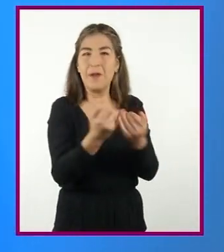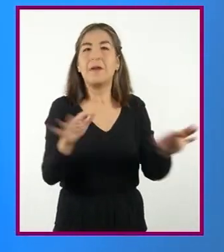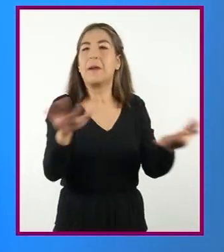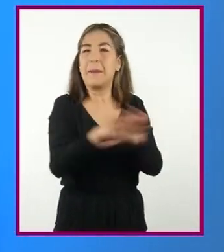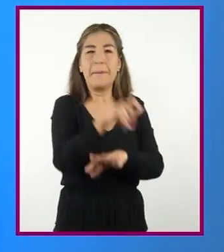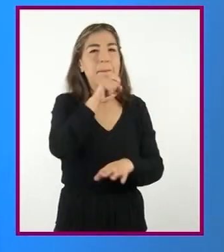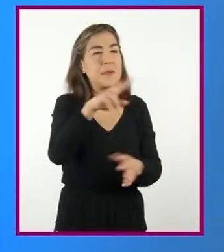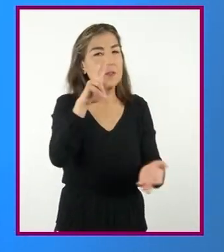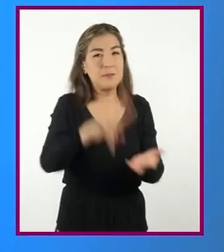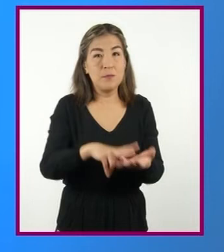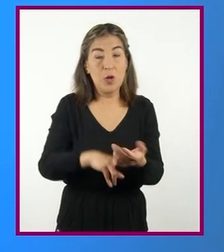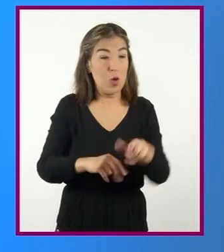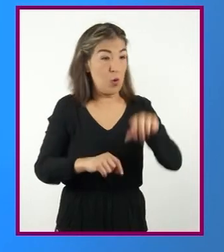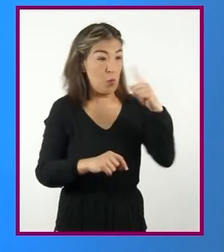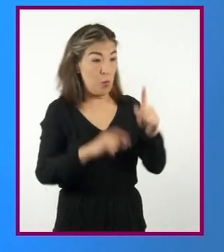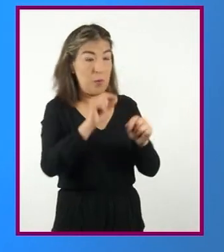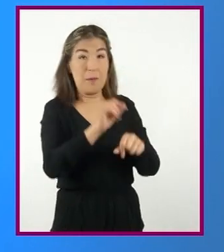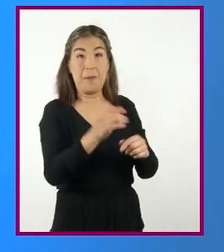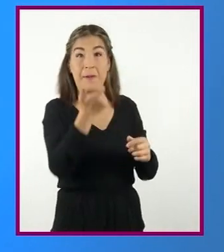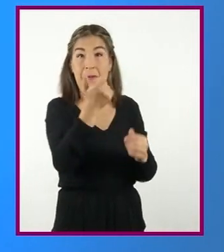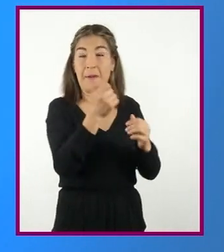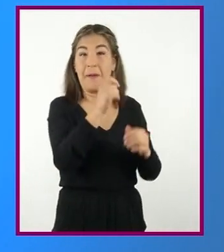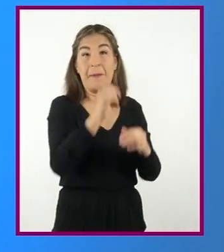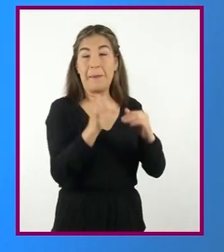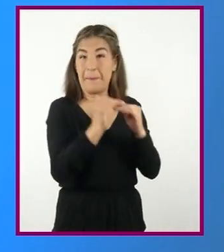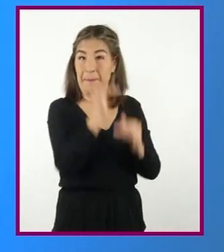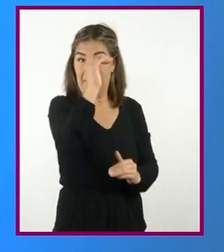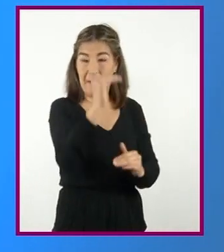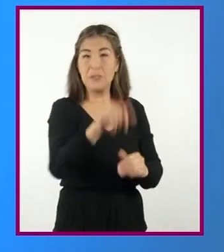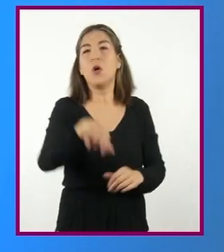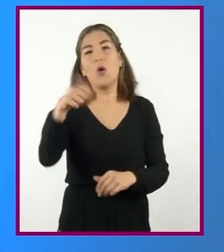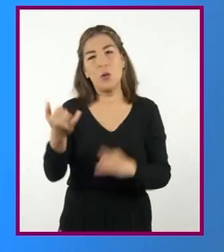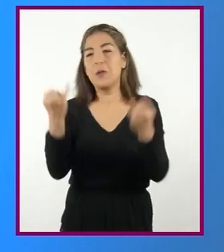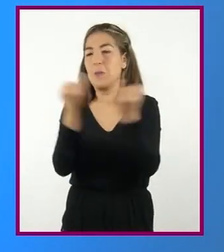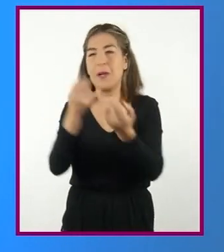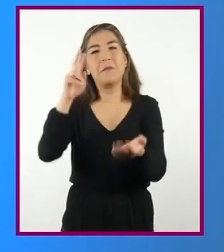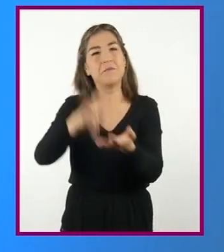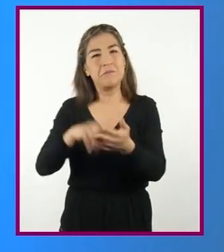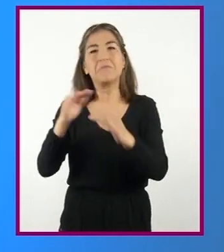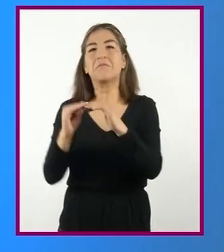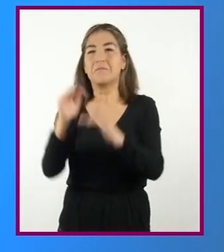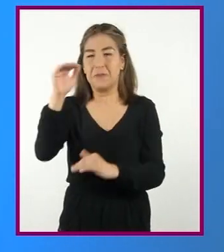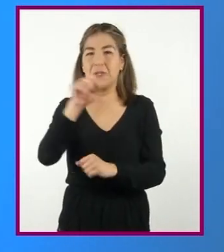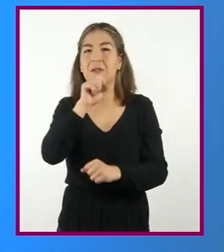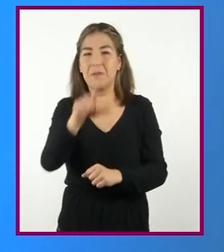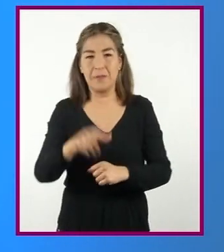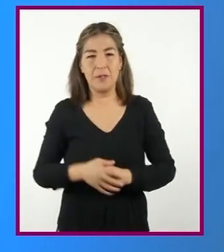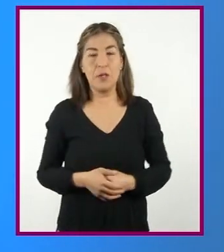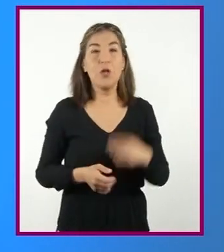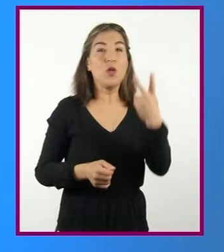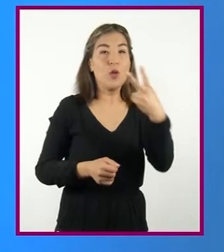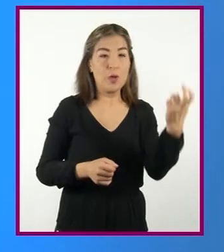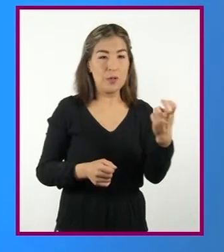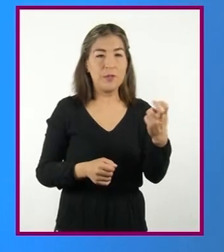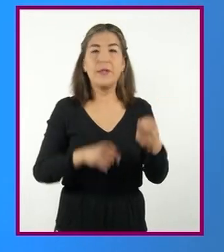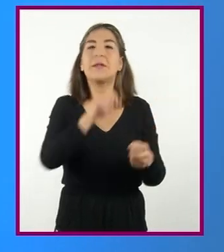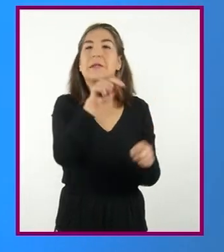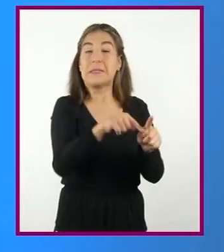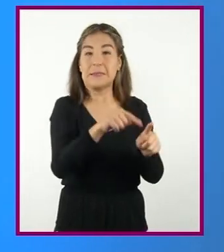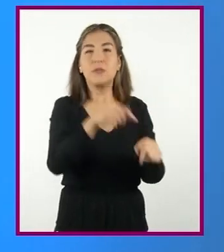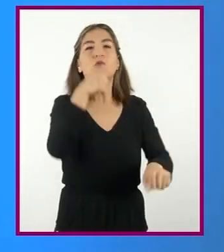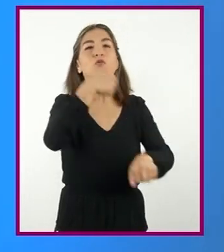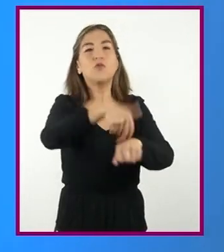proporción. Si una aumenta, la otra aumenta también, proporcionalmente. 200 es el